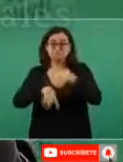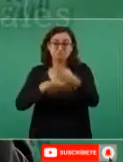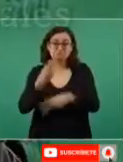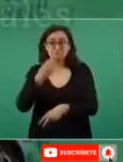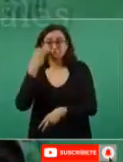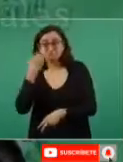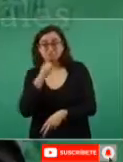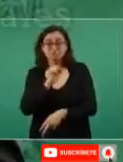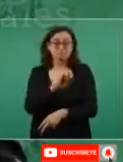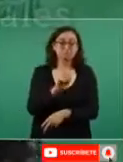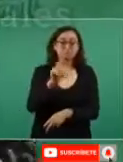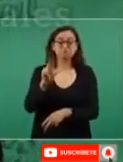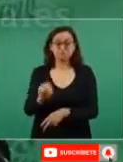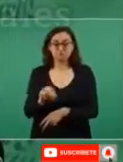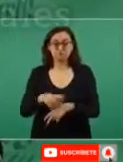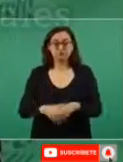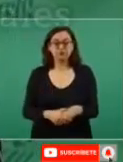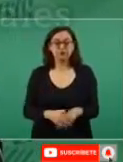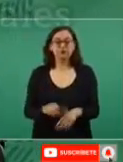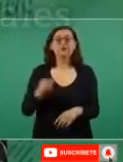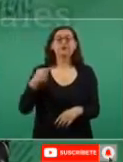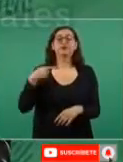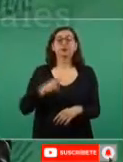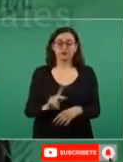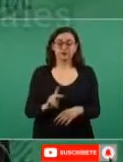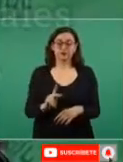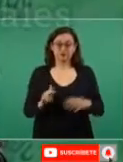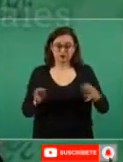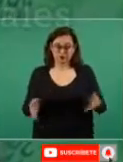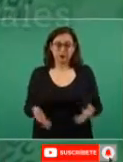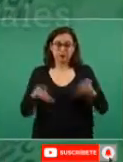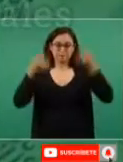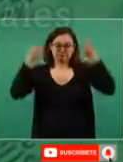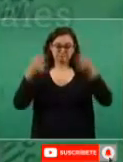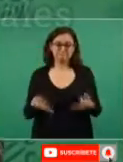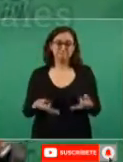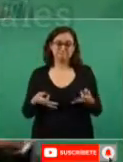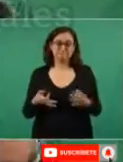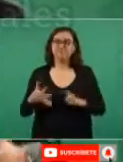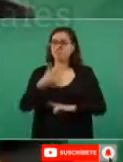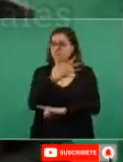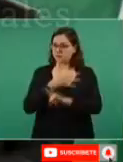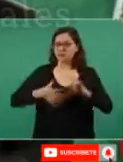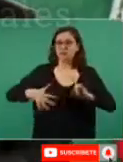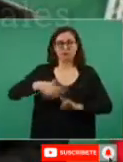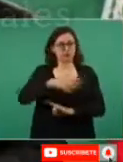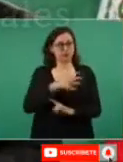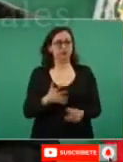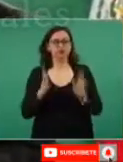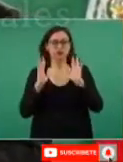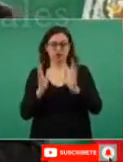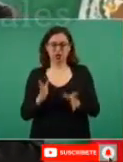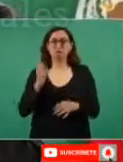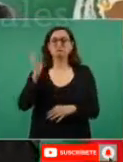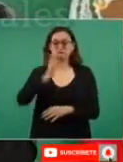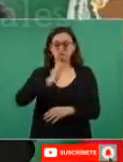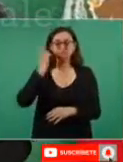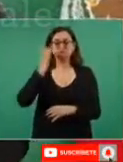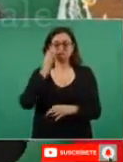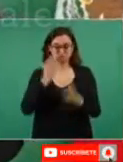oficialmente se sepa que ya hay condiciones para el regreso